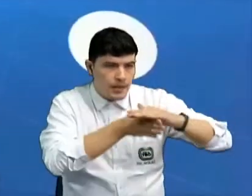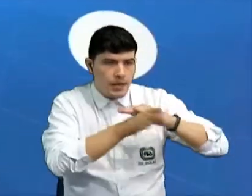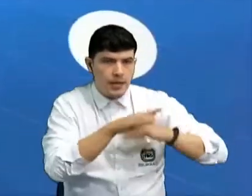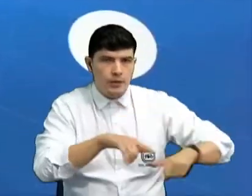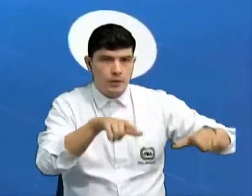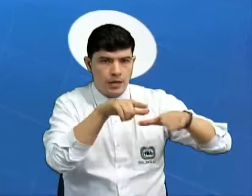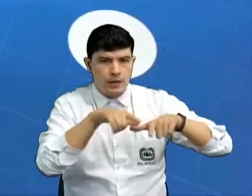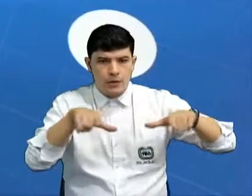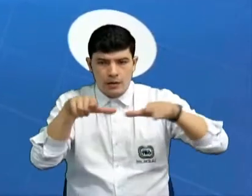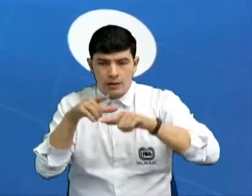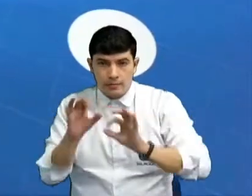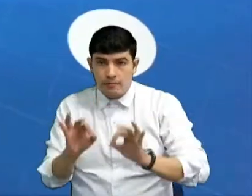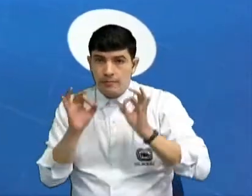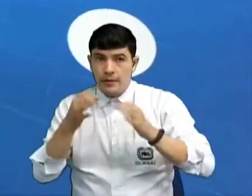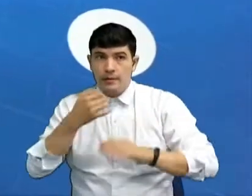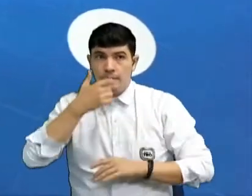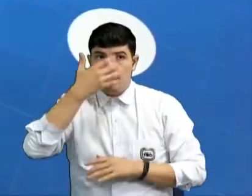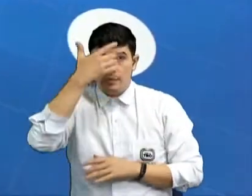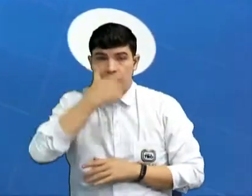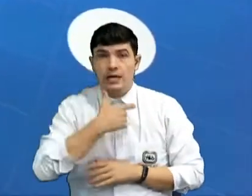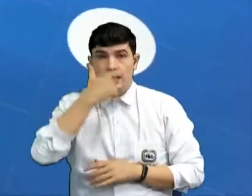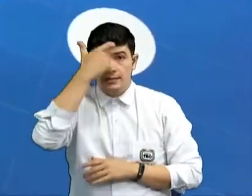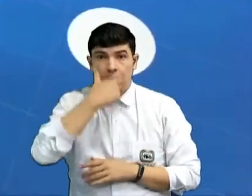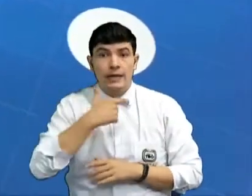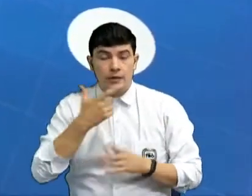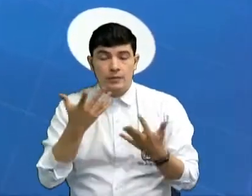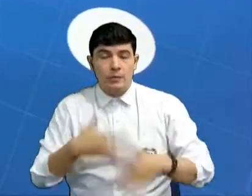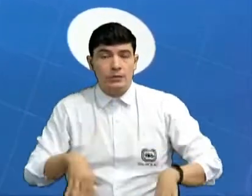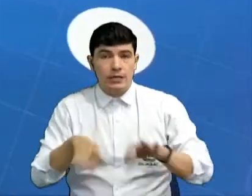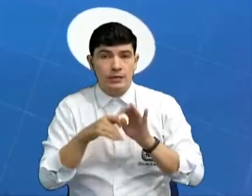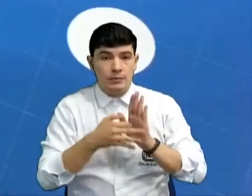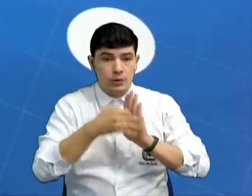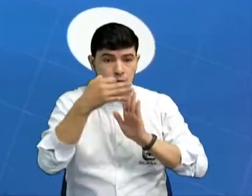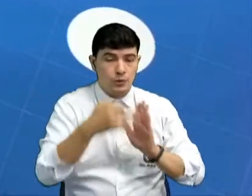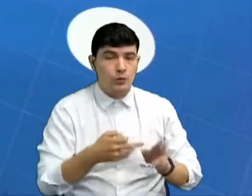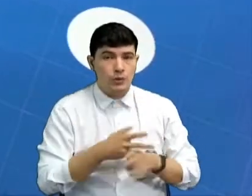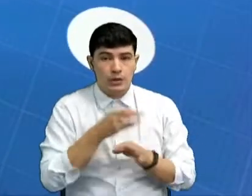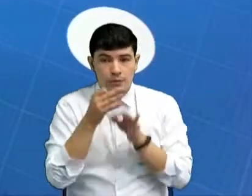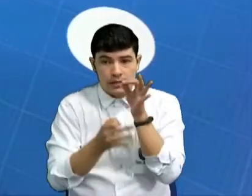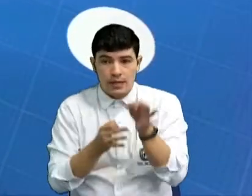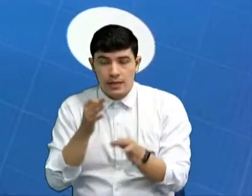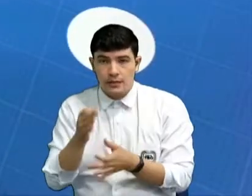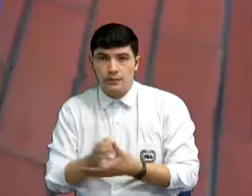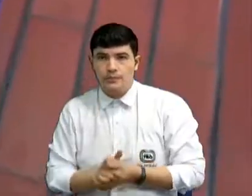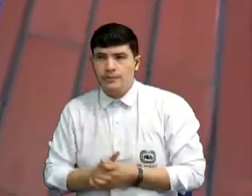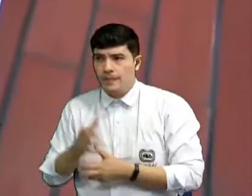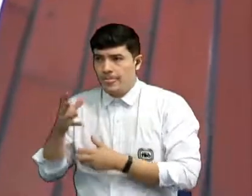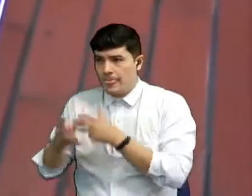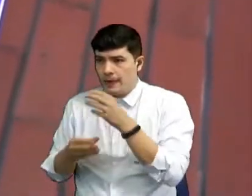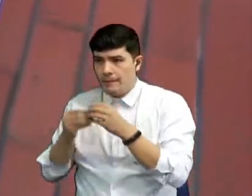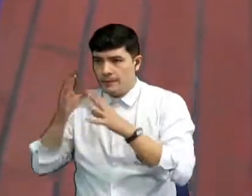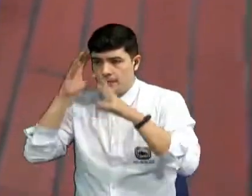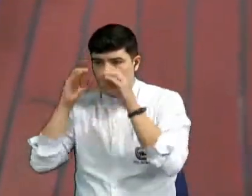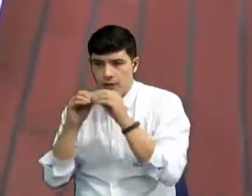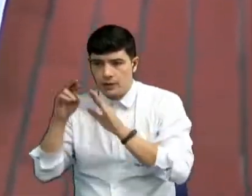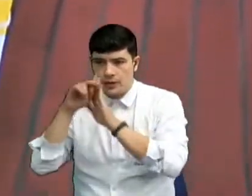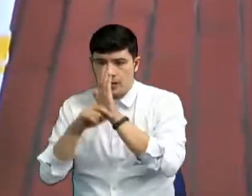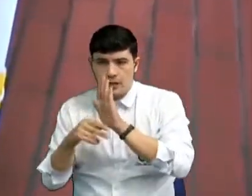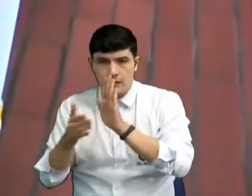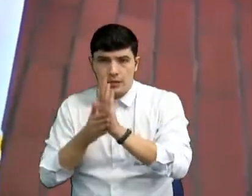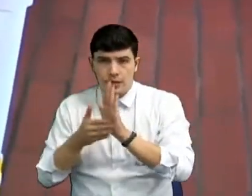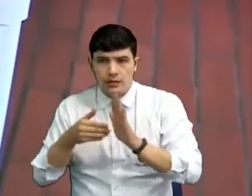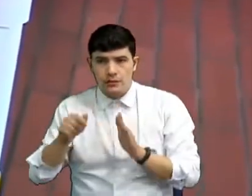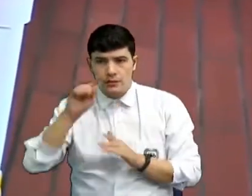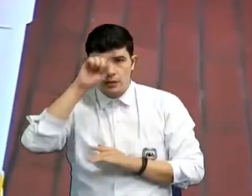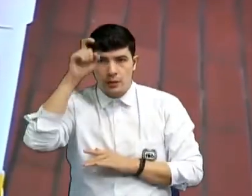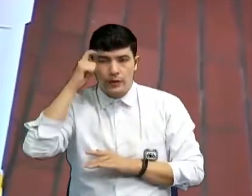protocolos de seguridad muy serios, atados completamente a todas las medidas gubernamentales y decretos tanto del gobierno como